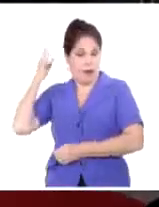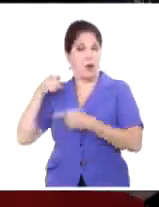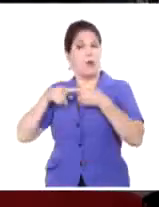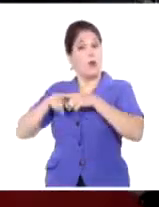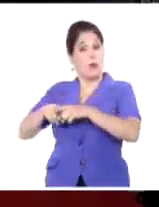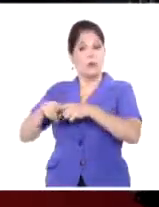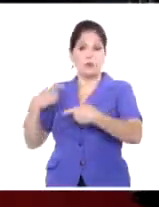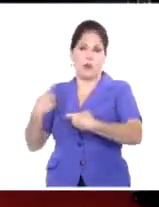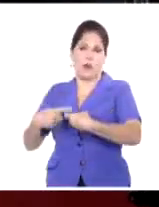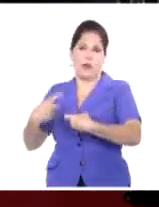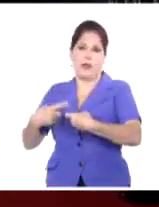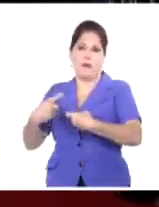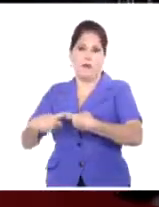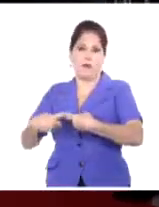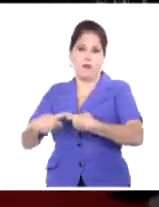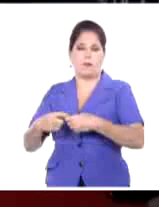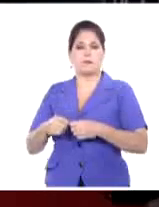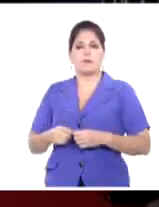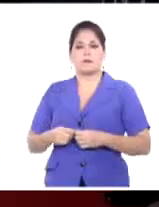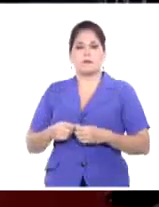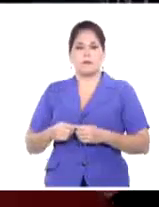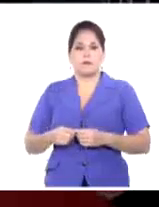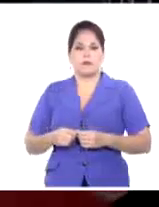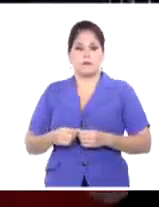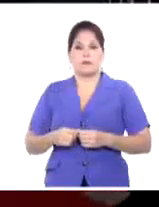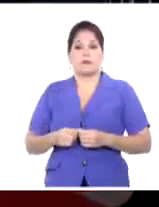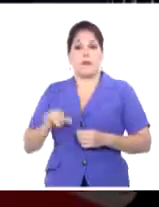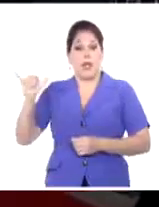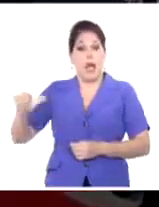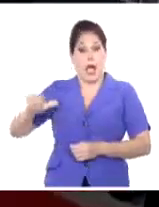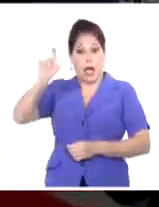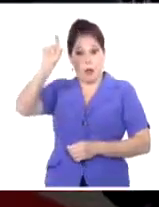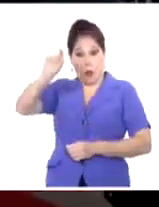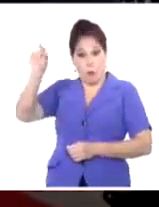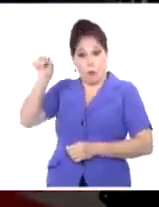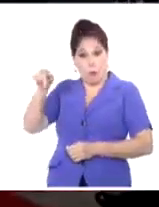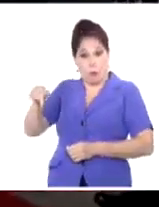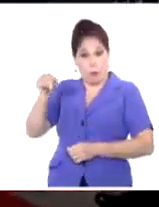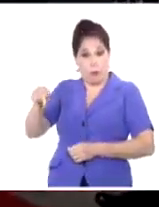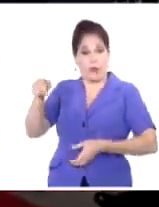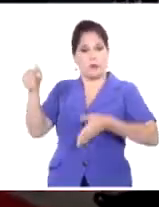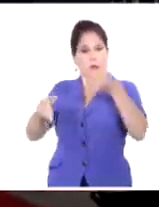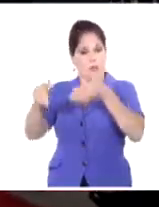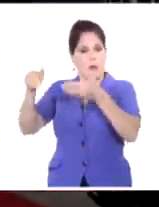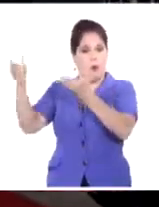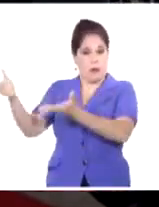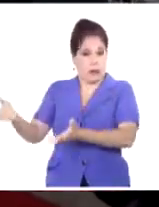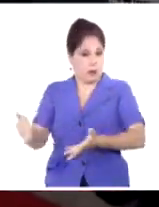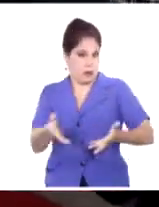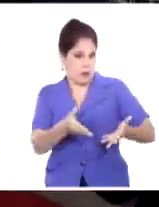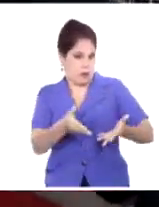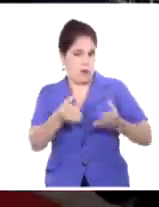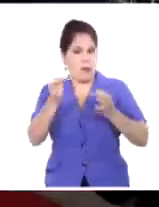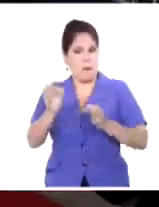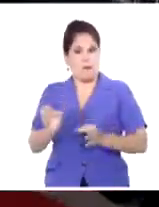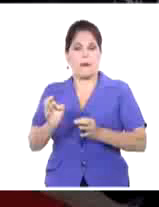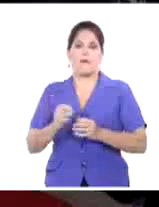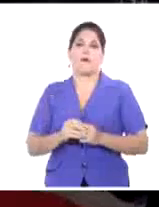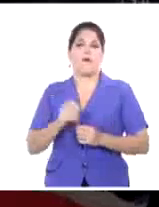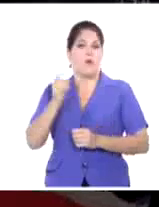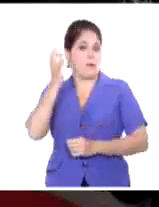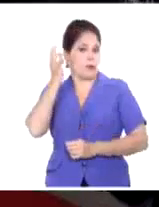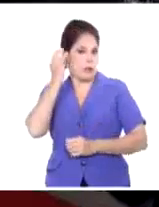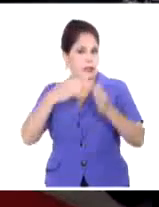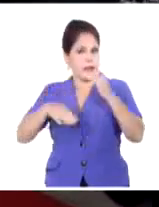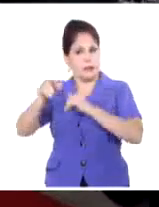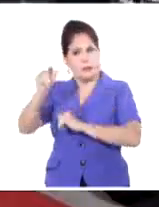su esposa, Liz Cuesta Peraza. Al aeropuerto de Waterkloof acudió a recibirlo Cosasana de la Mini Suma, ministra